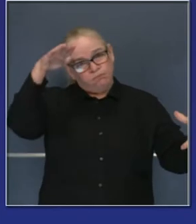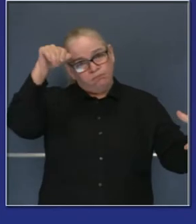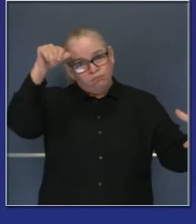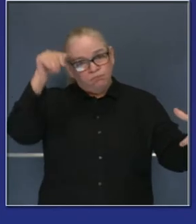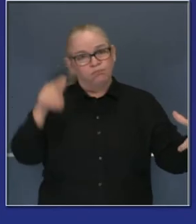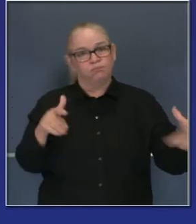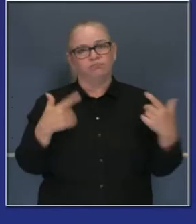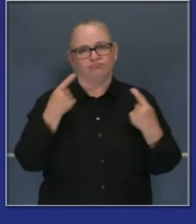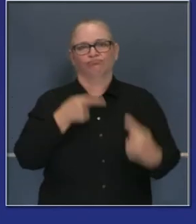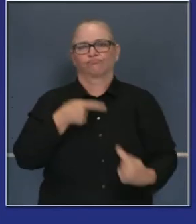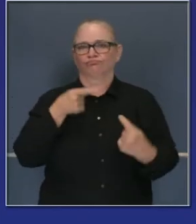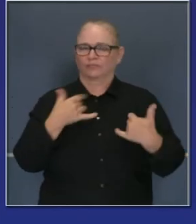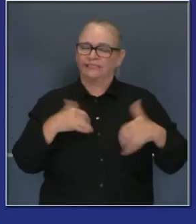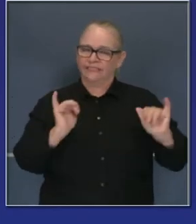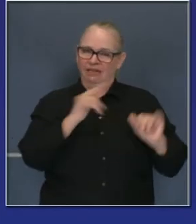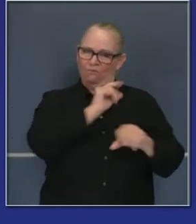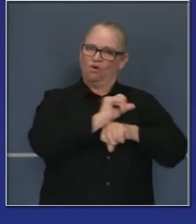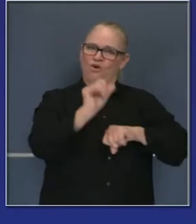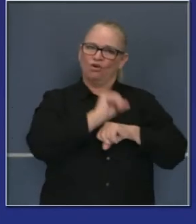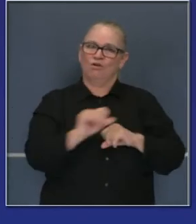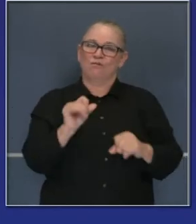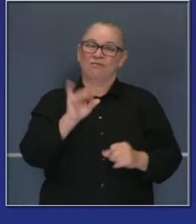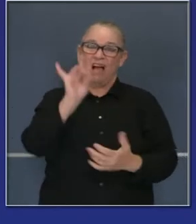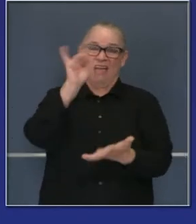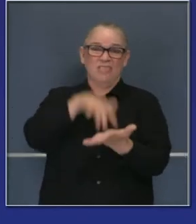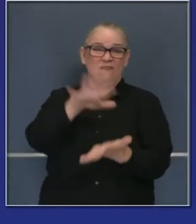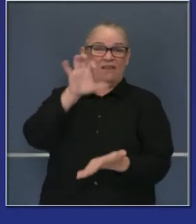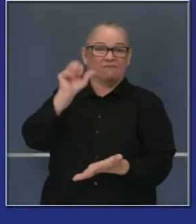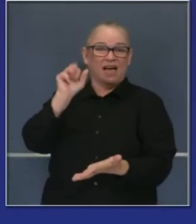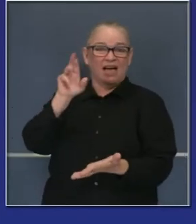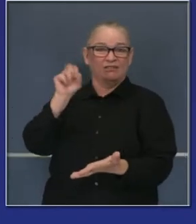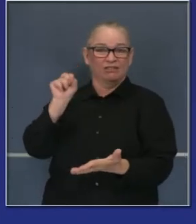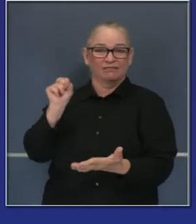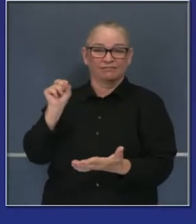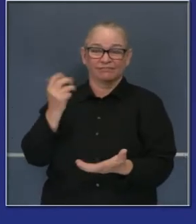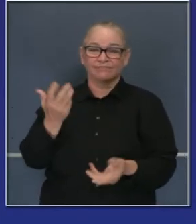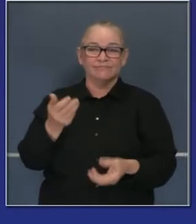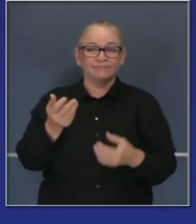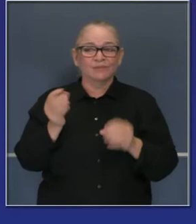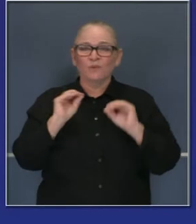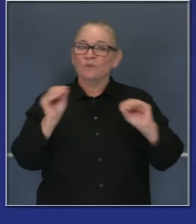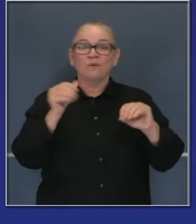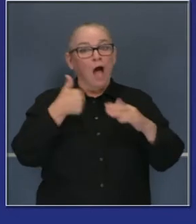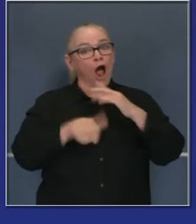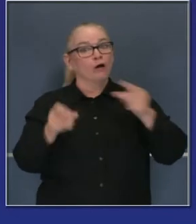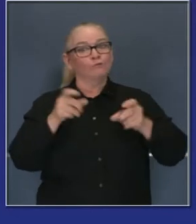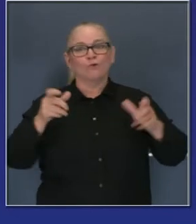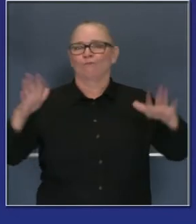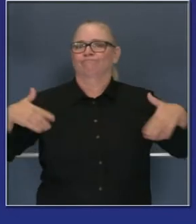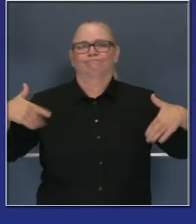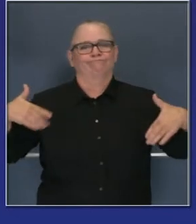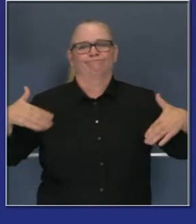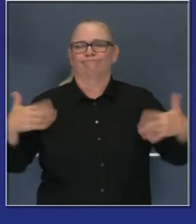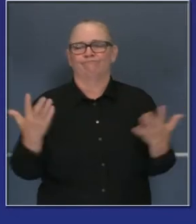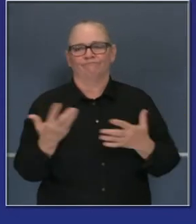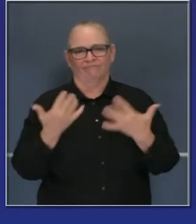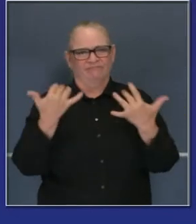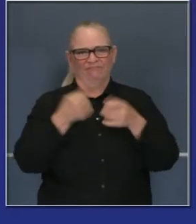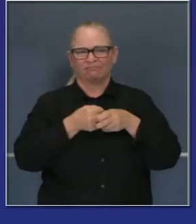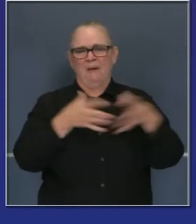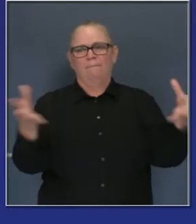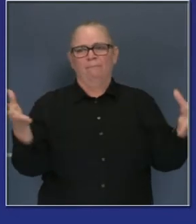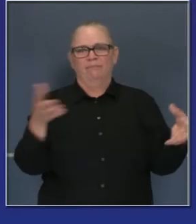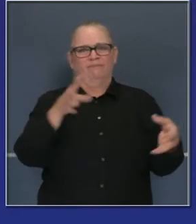difíciles en el condado de los ángeles 8.500 a 30 por ciento de contenido eso fue la semana pasada ahora ha crecido a